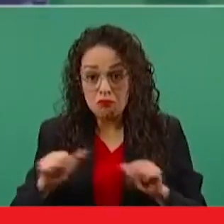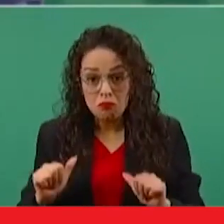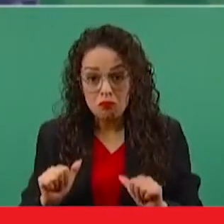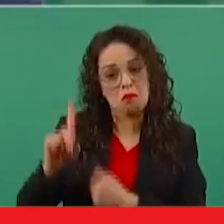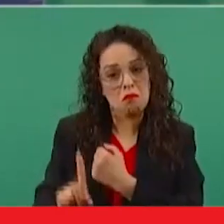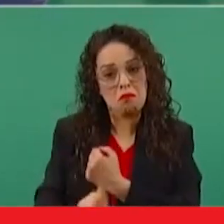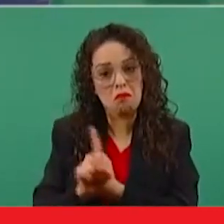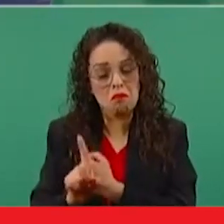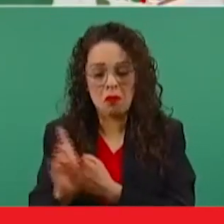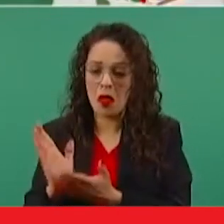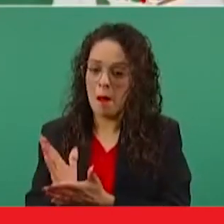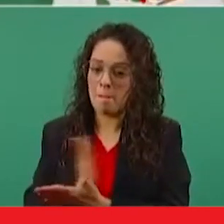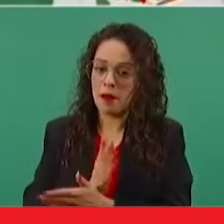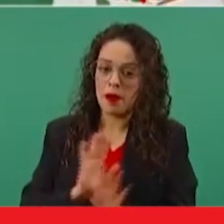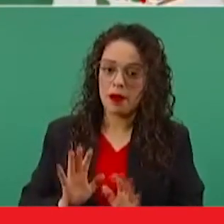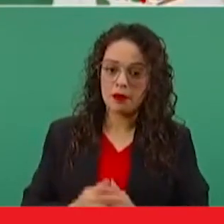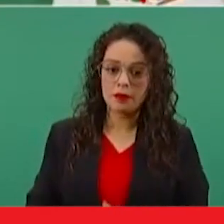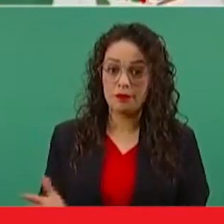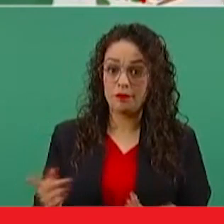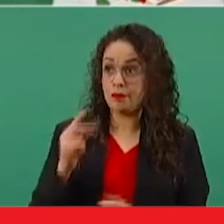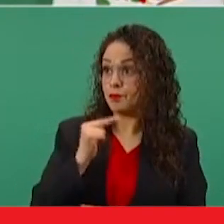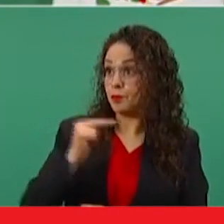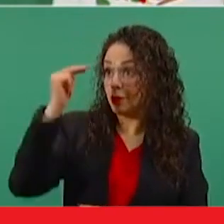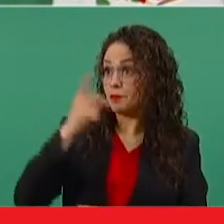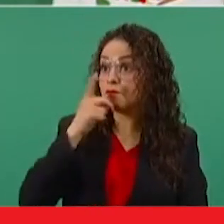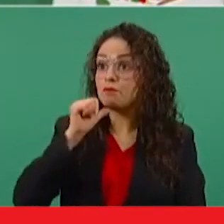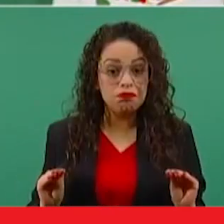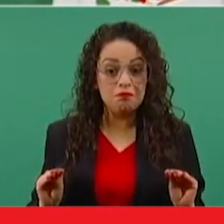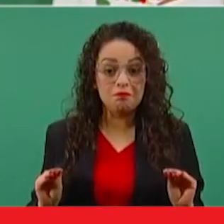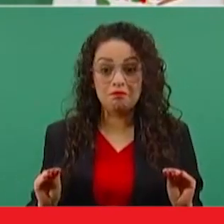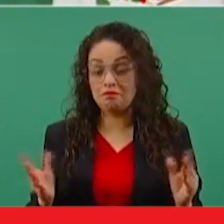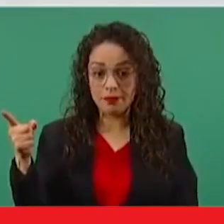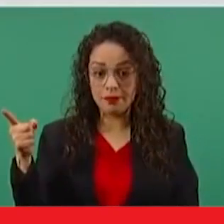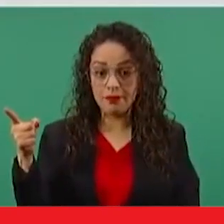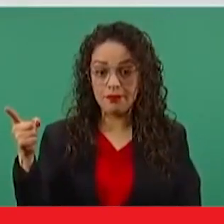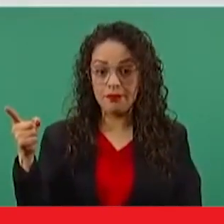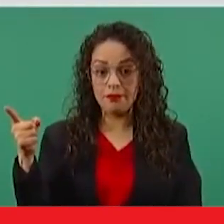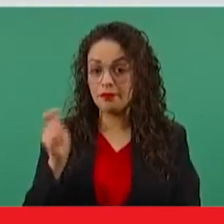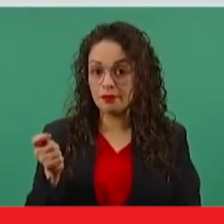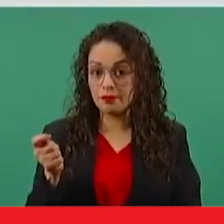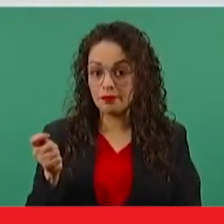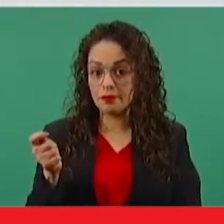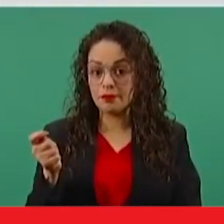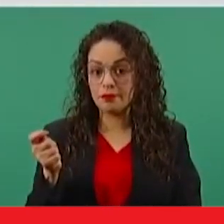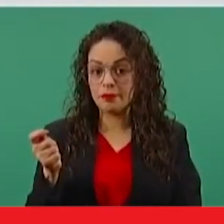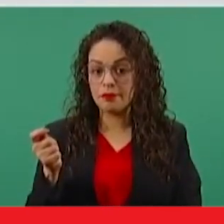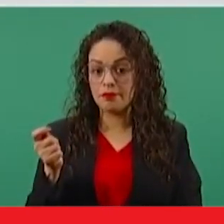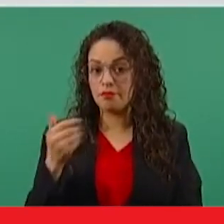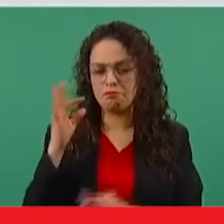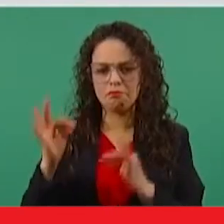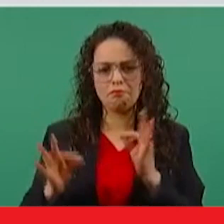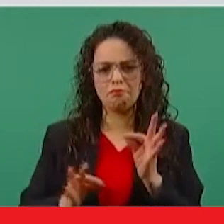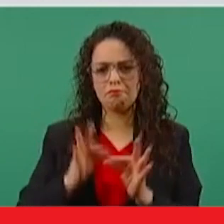asunto si el norte no dice nada si se quedan callados ellos cumplen con la máxima de